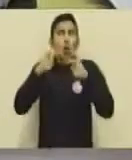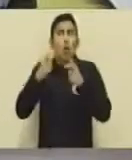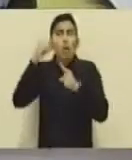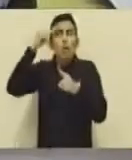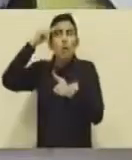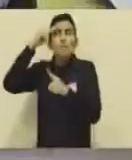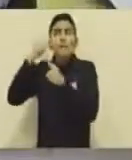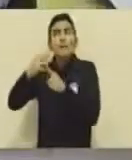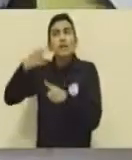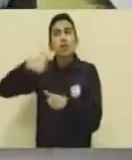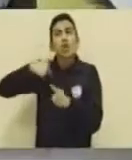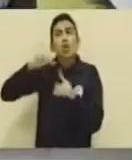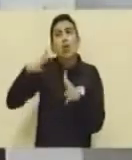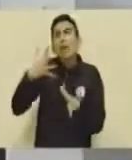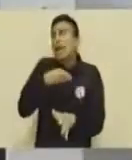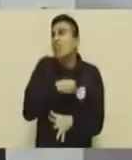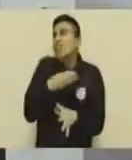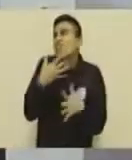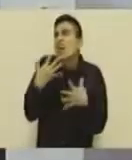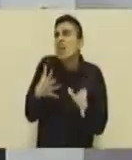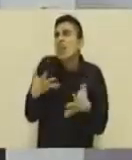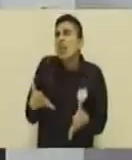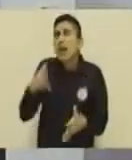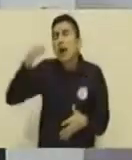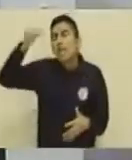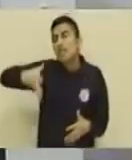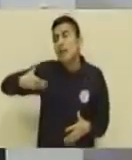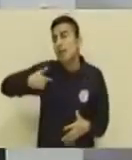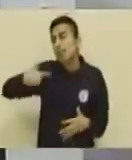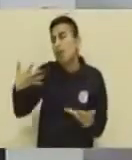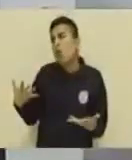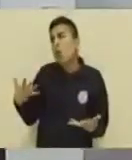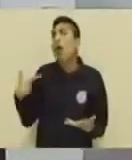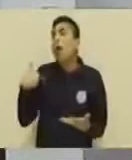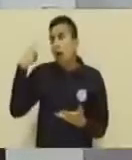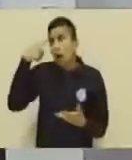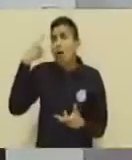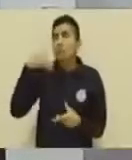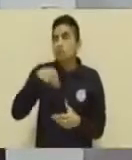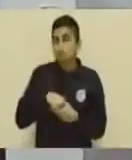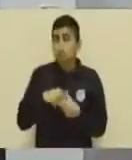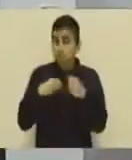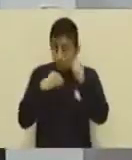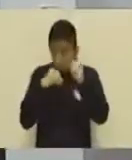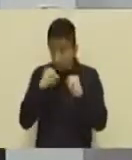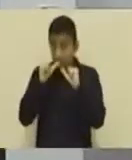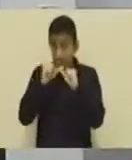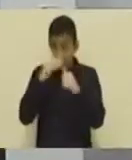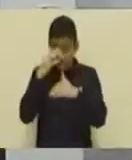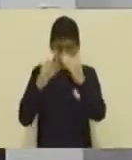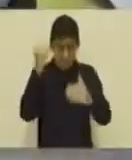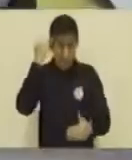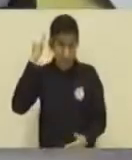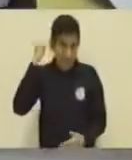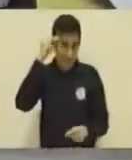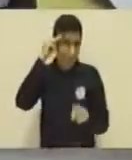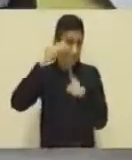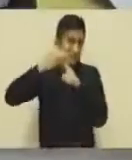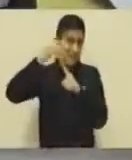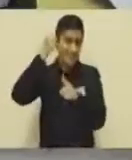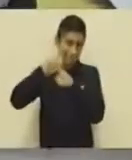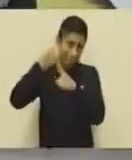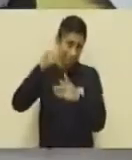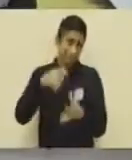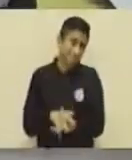yo tengo, qué es lo que quiero alcanzar, qué habilidades y debilidades tengo y en base a eso poder seguir mis ideales y lograr alcanzarlos algún